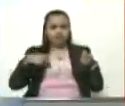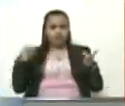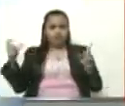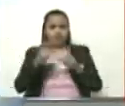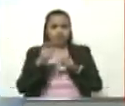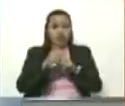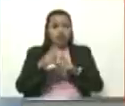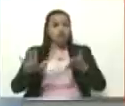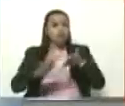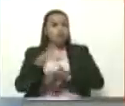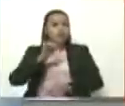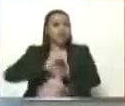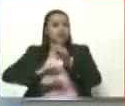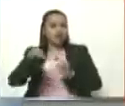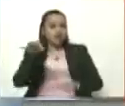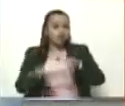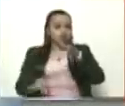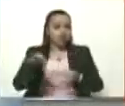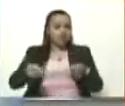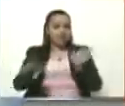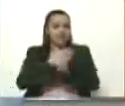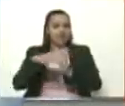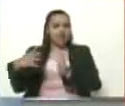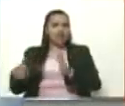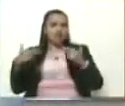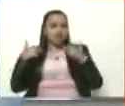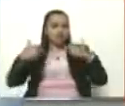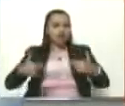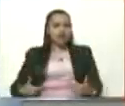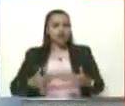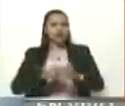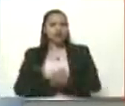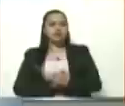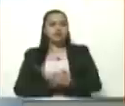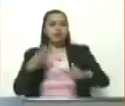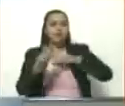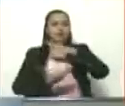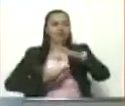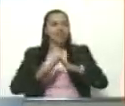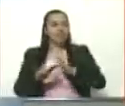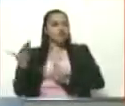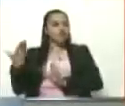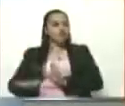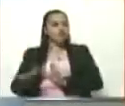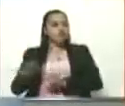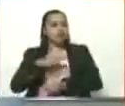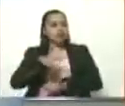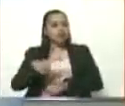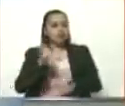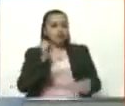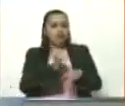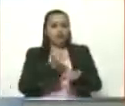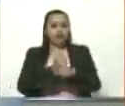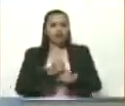y defender la justicia y los derechos humanos como pilar fundamental de nuestra gestión